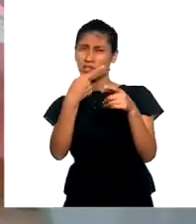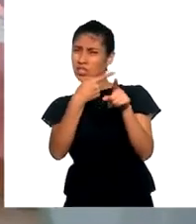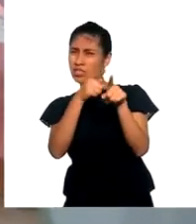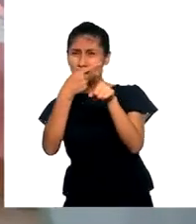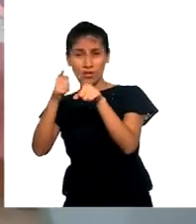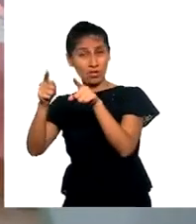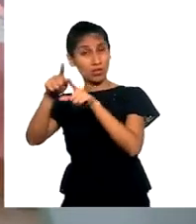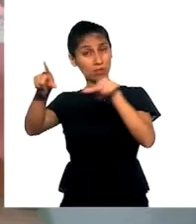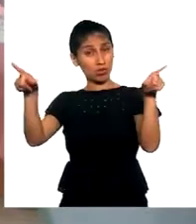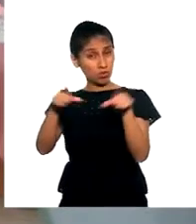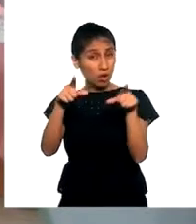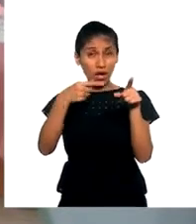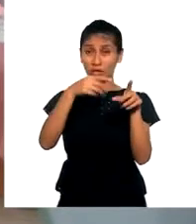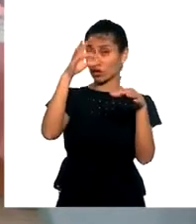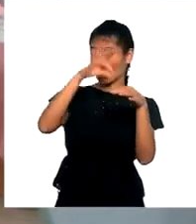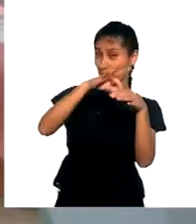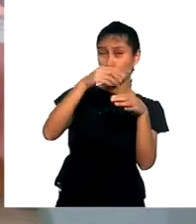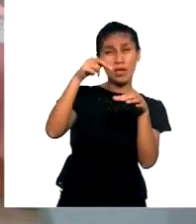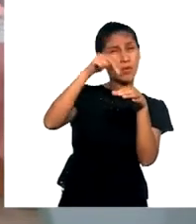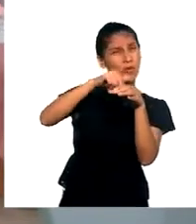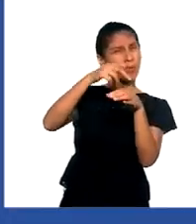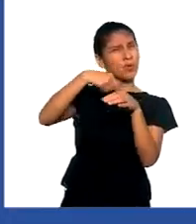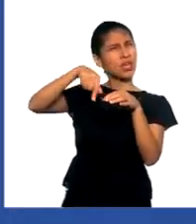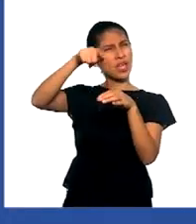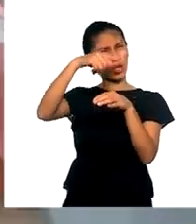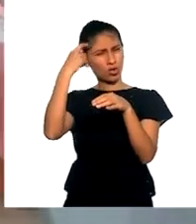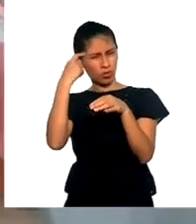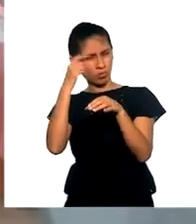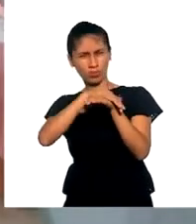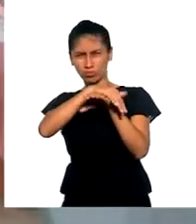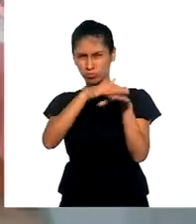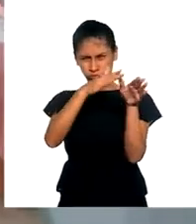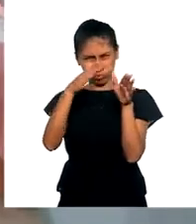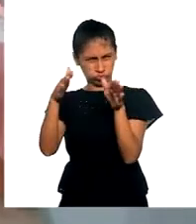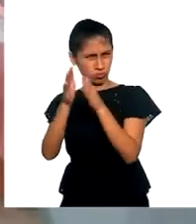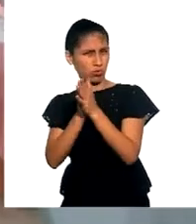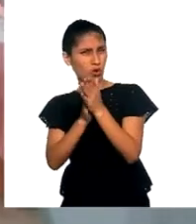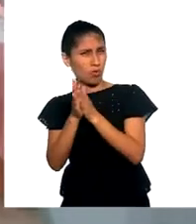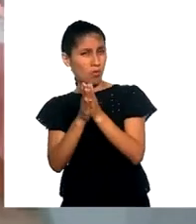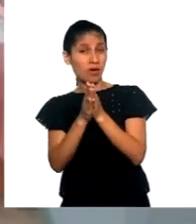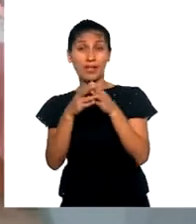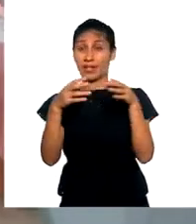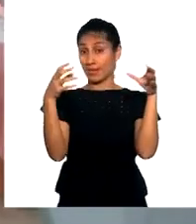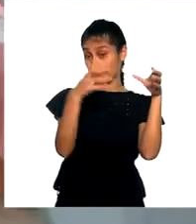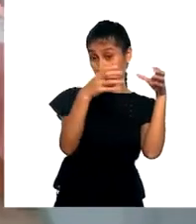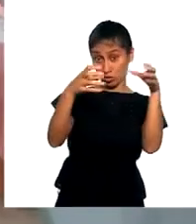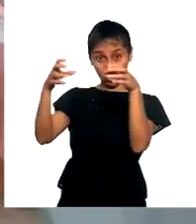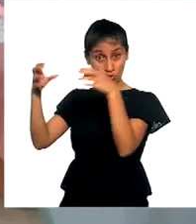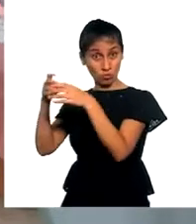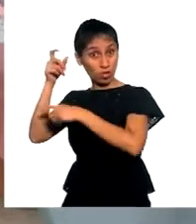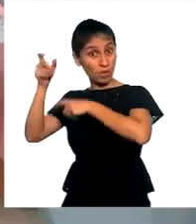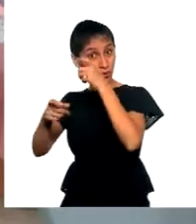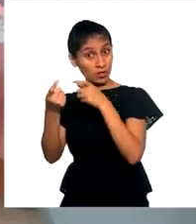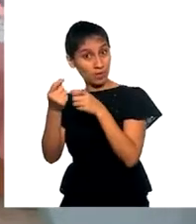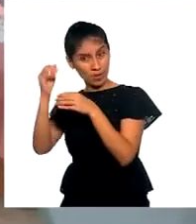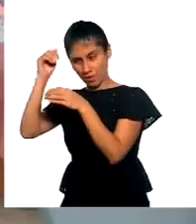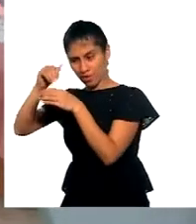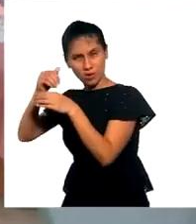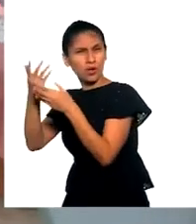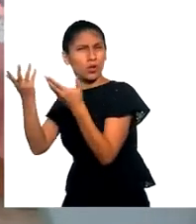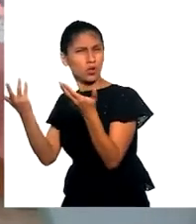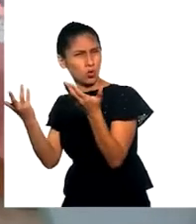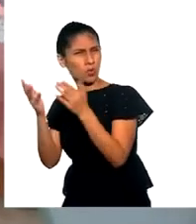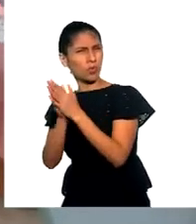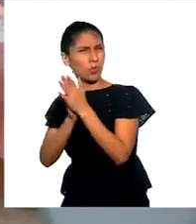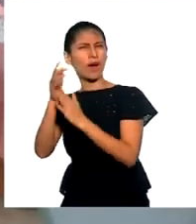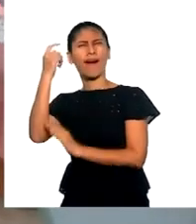despliegan estrategias de ahorro comunitario qué beneficios ofrecen estas estrategias y qué riesgos podrían haber